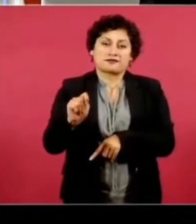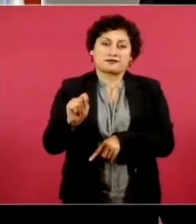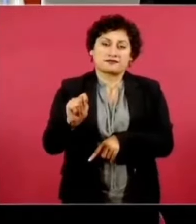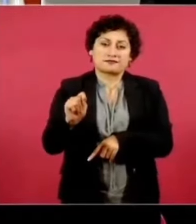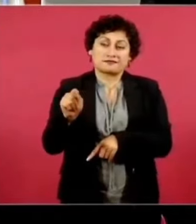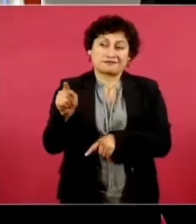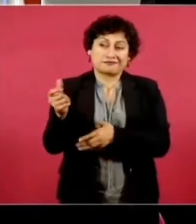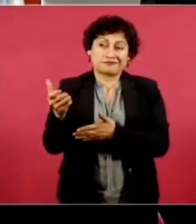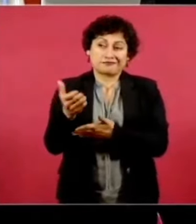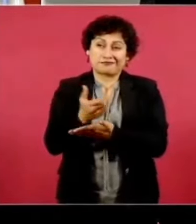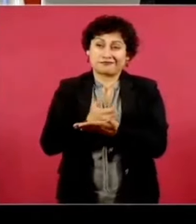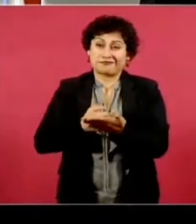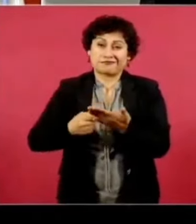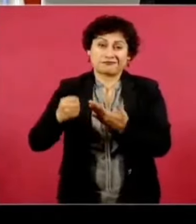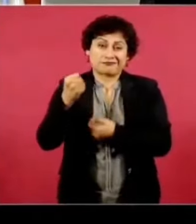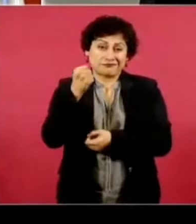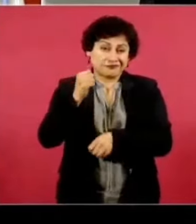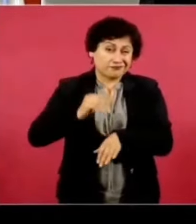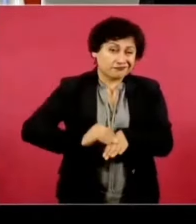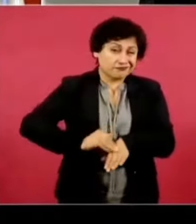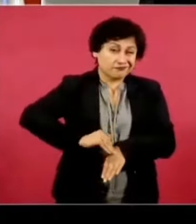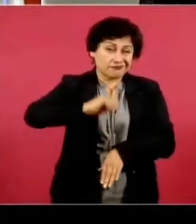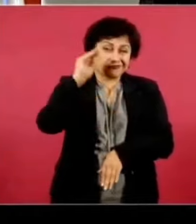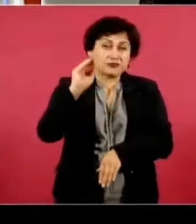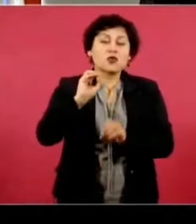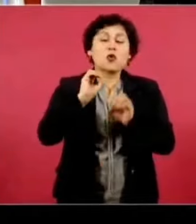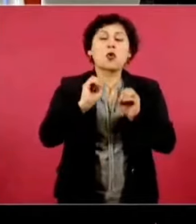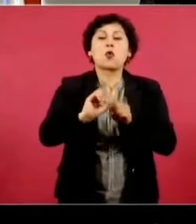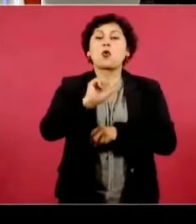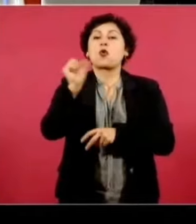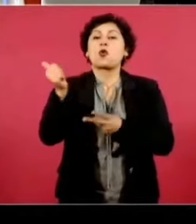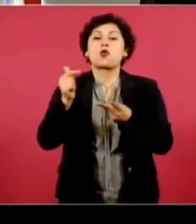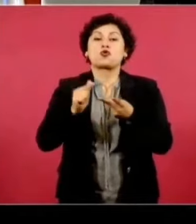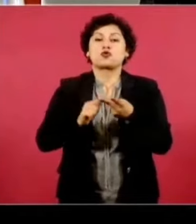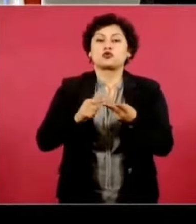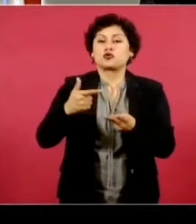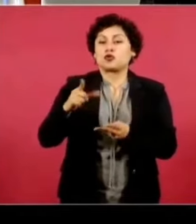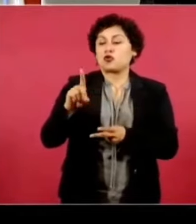O el mismo López Dóriga, o el mismo Ciro.